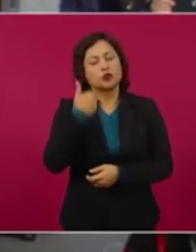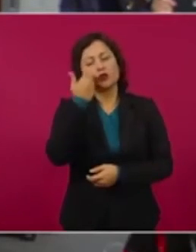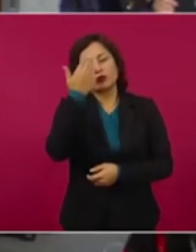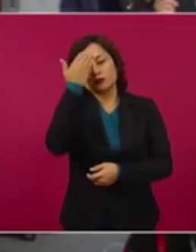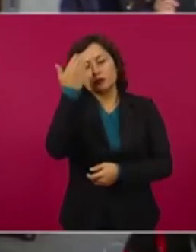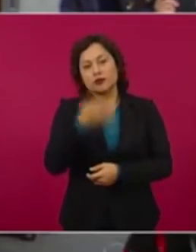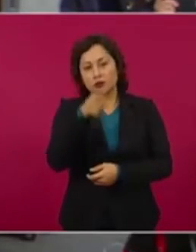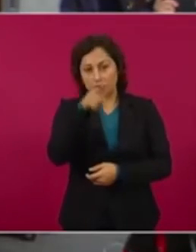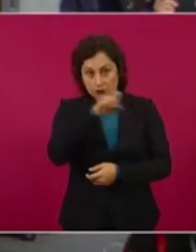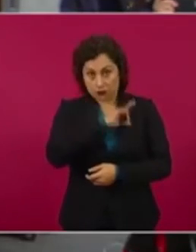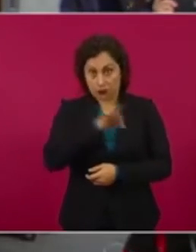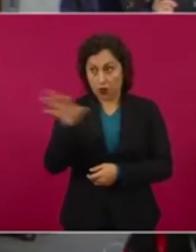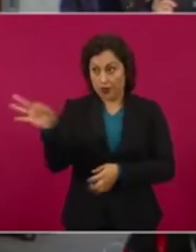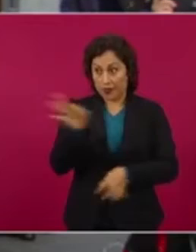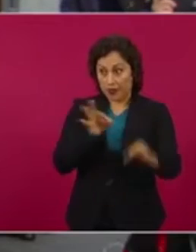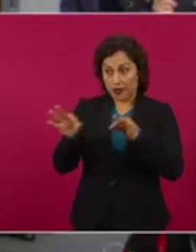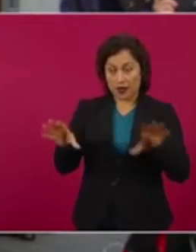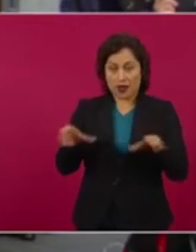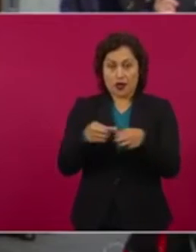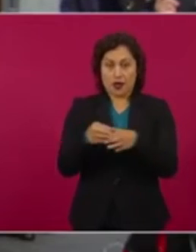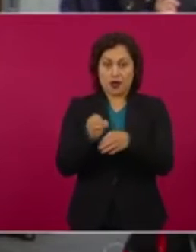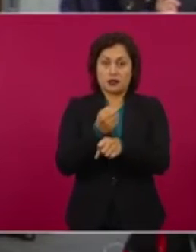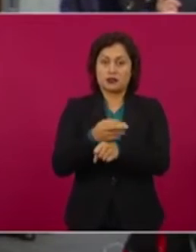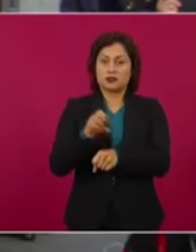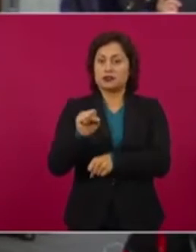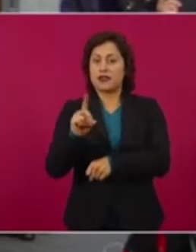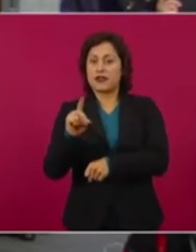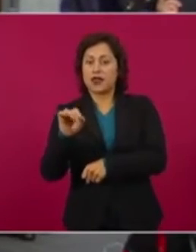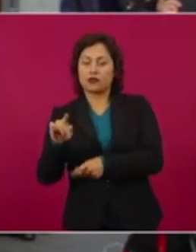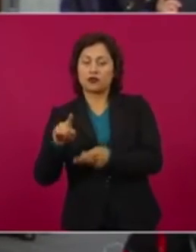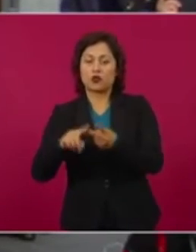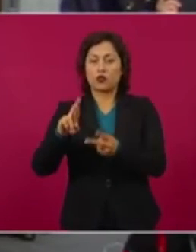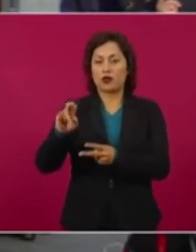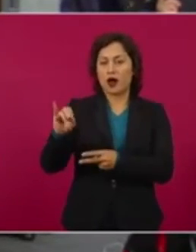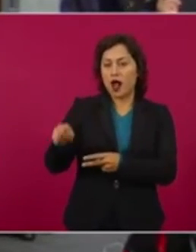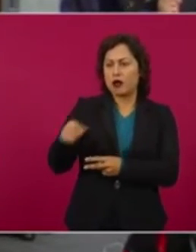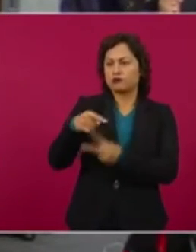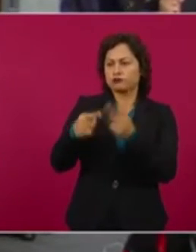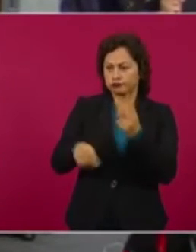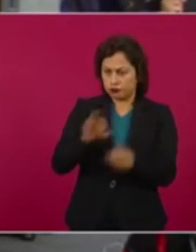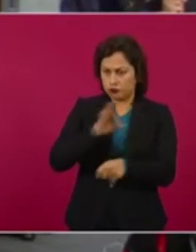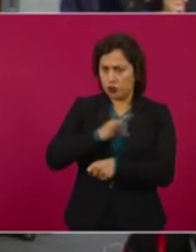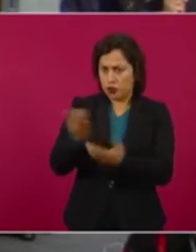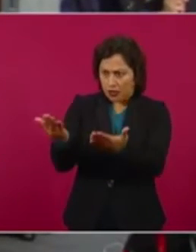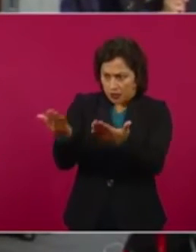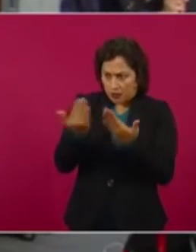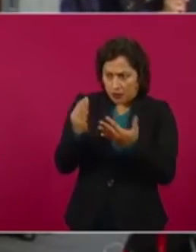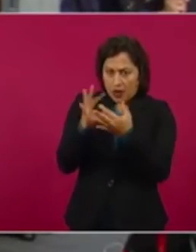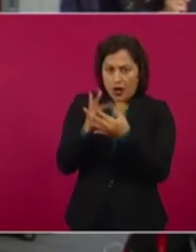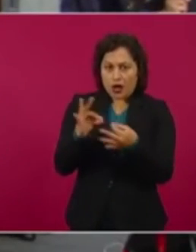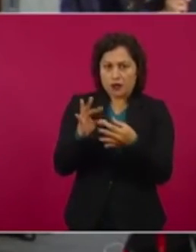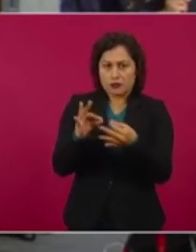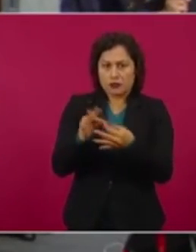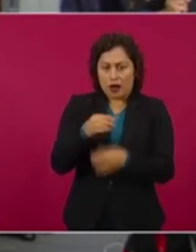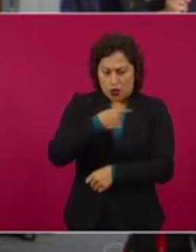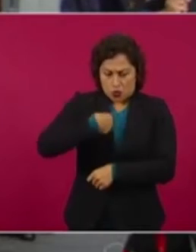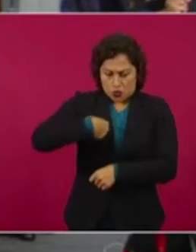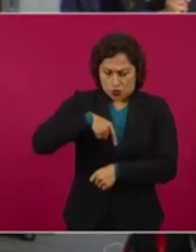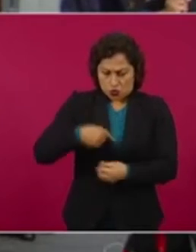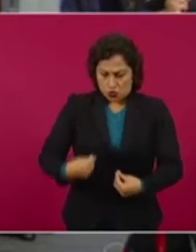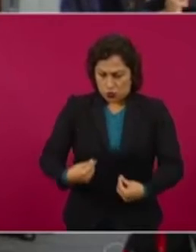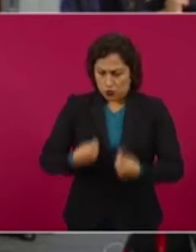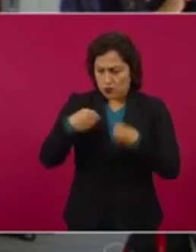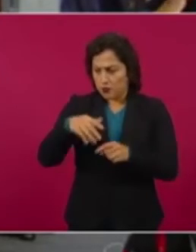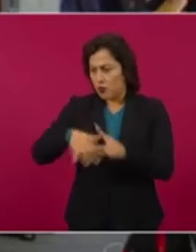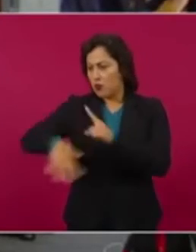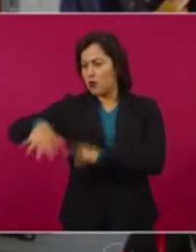esta comisión con la SEDATU, con el RAN, y si el RAN puede venir a aclararnos a los quintanarroenses